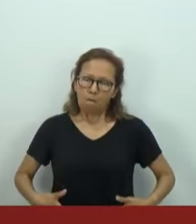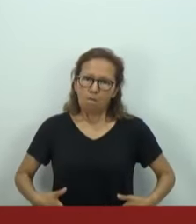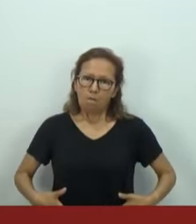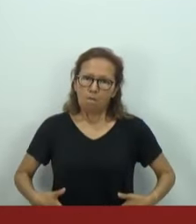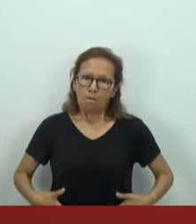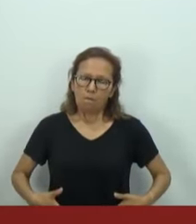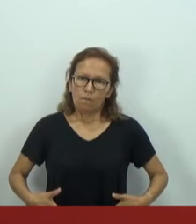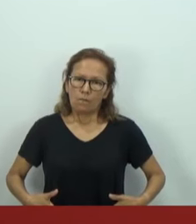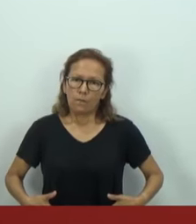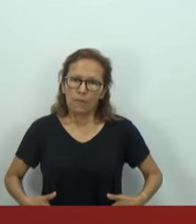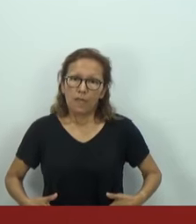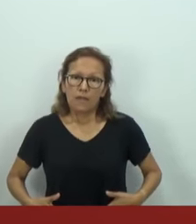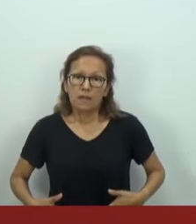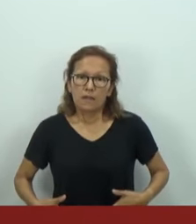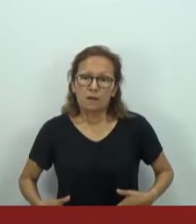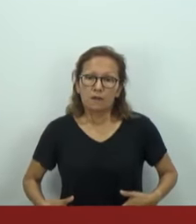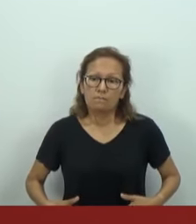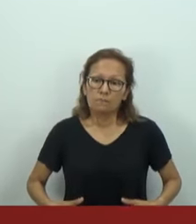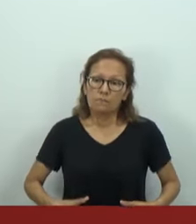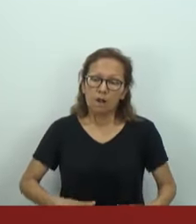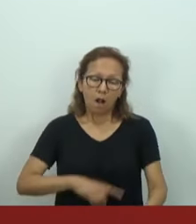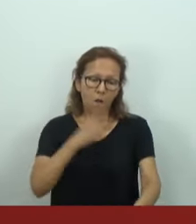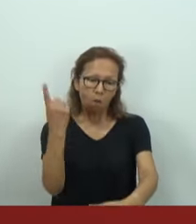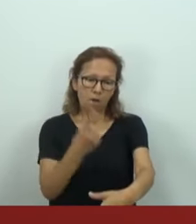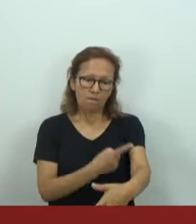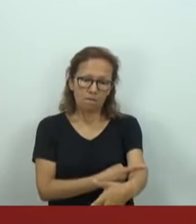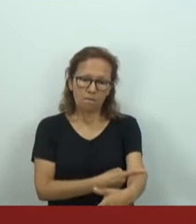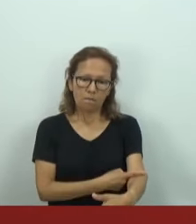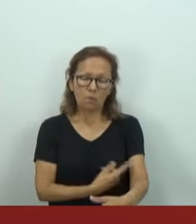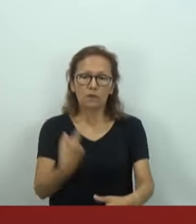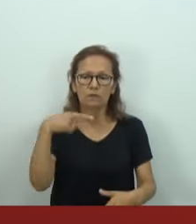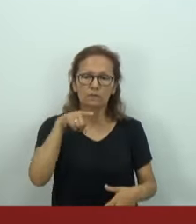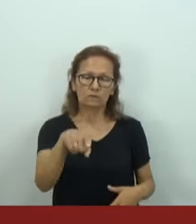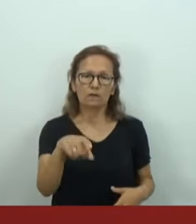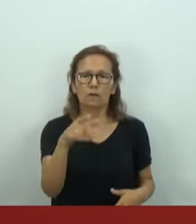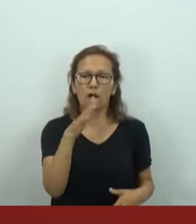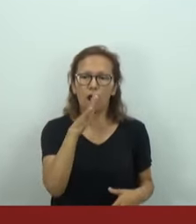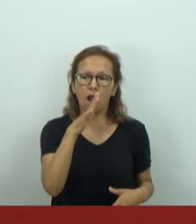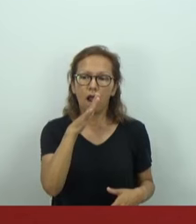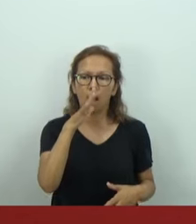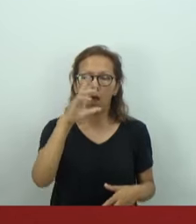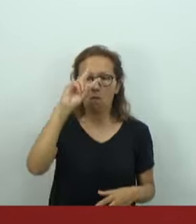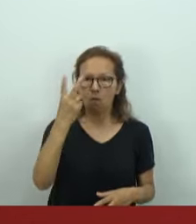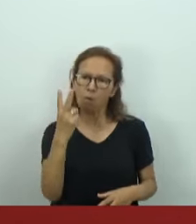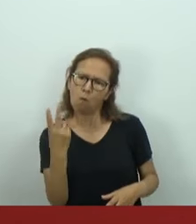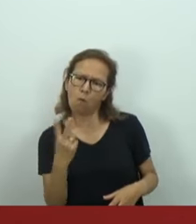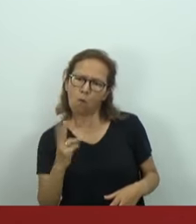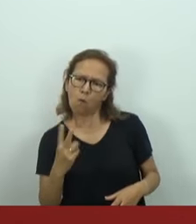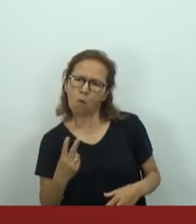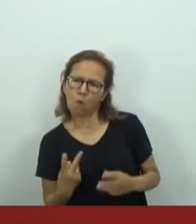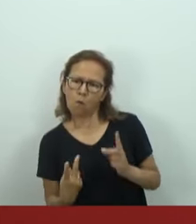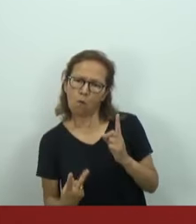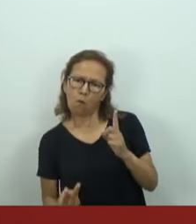bajar, pero solo cuando estás entrenado, años de entrenamiento, puedes bajar hasta